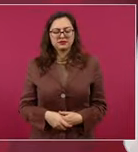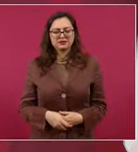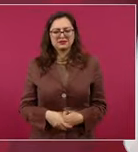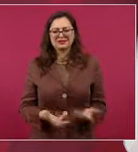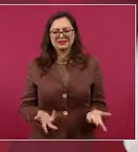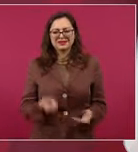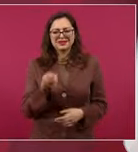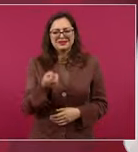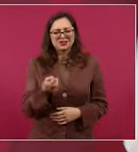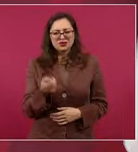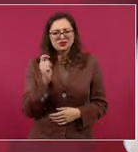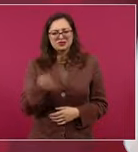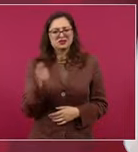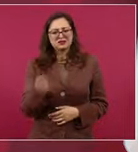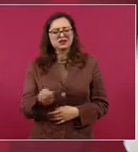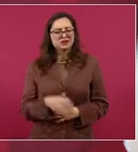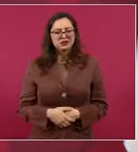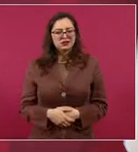Imagínense eso.